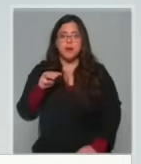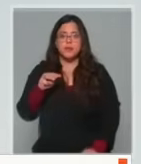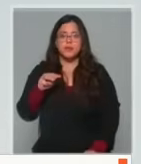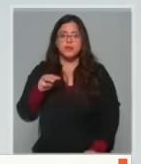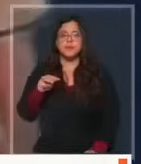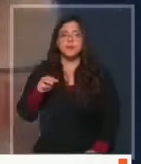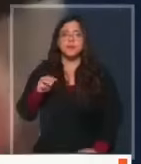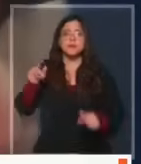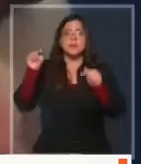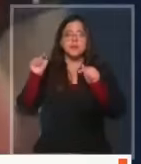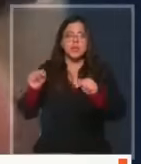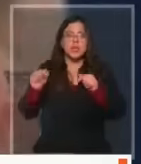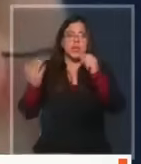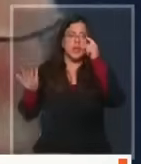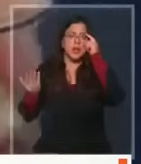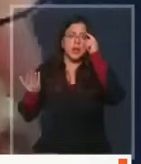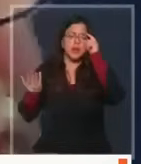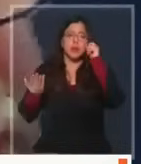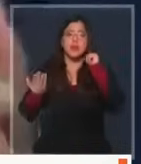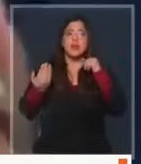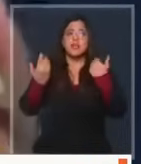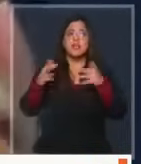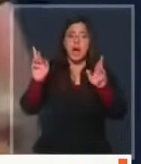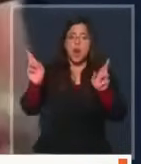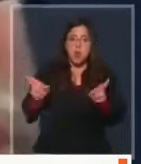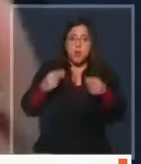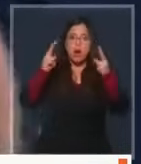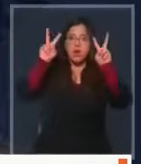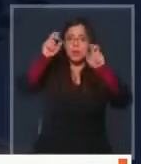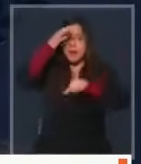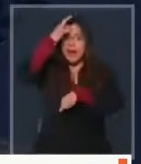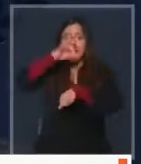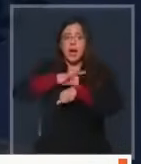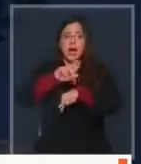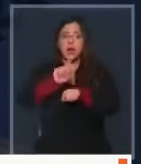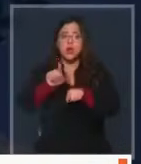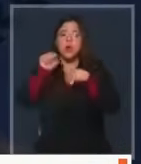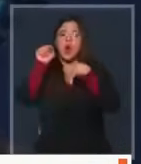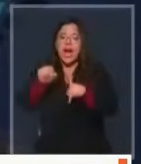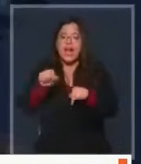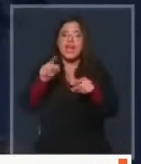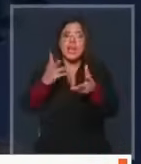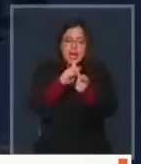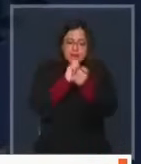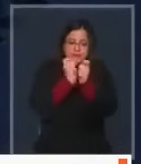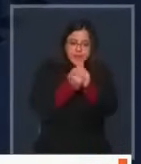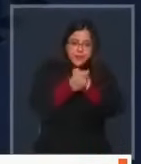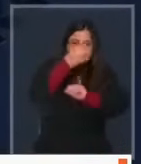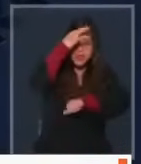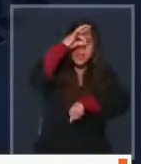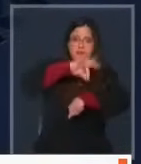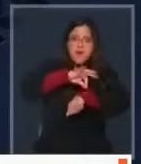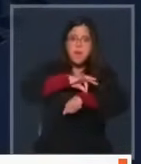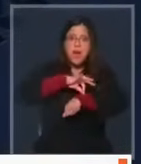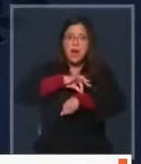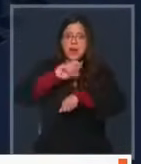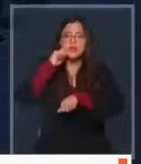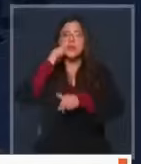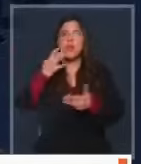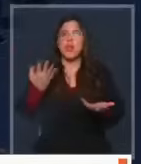esté curando la enfermedad, eso hay que tenerlo bien claro. Lo que se está transformando esta enfermedad es una